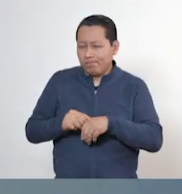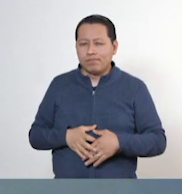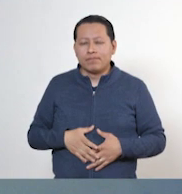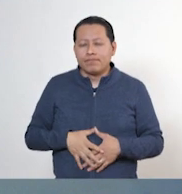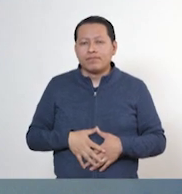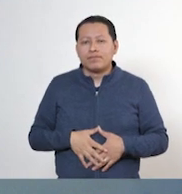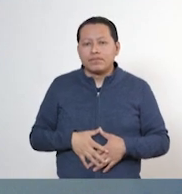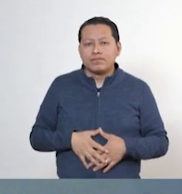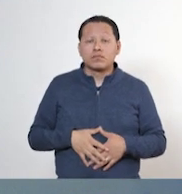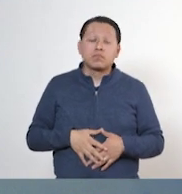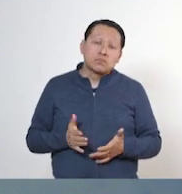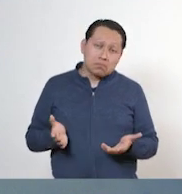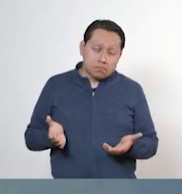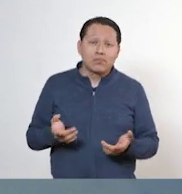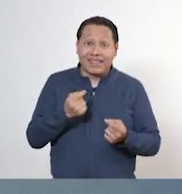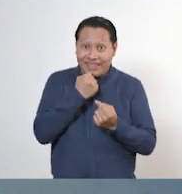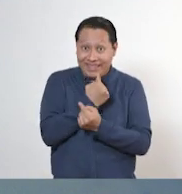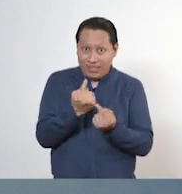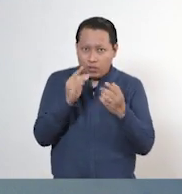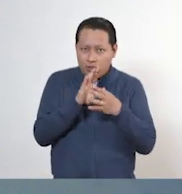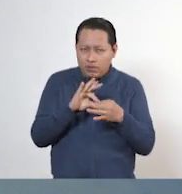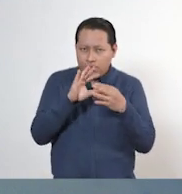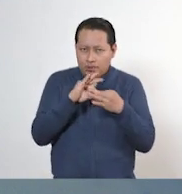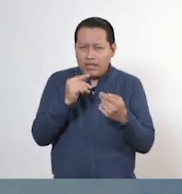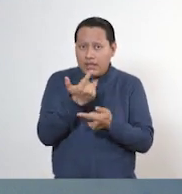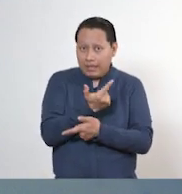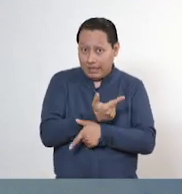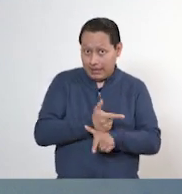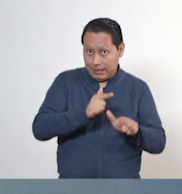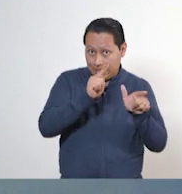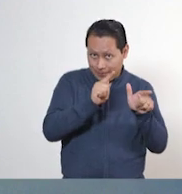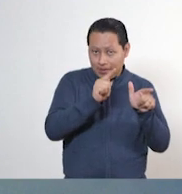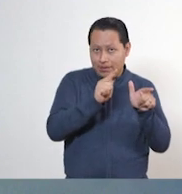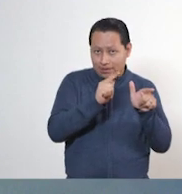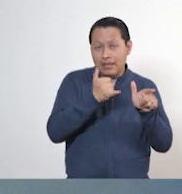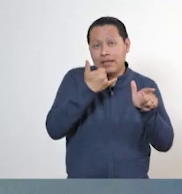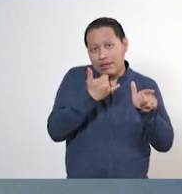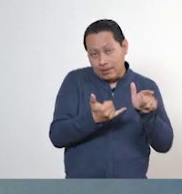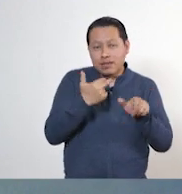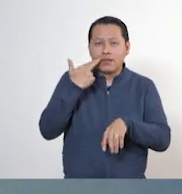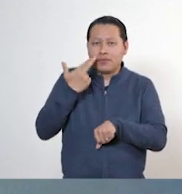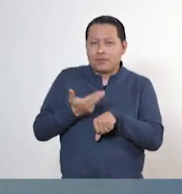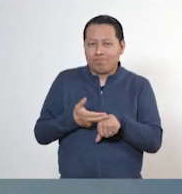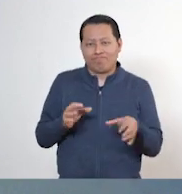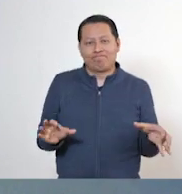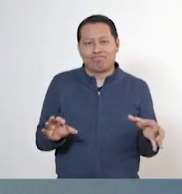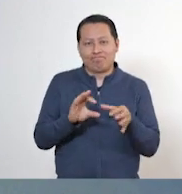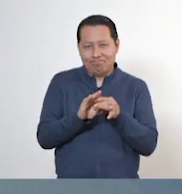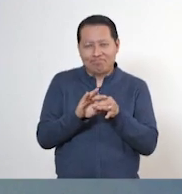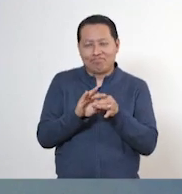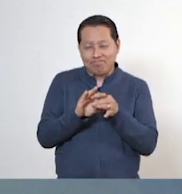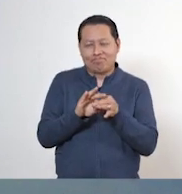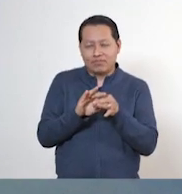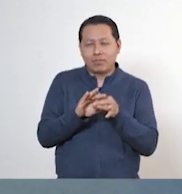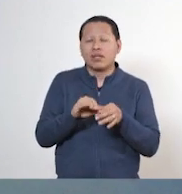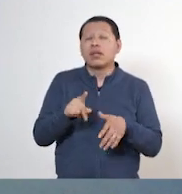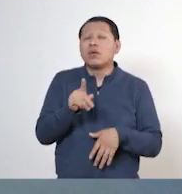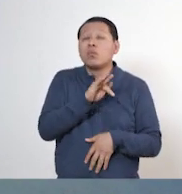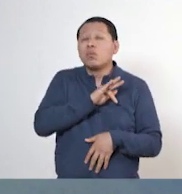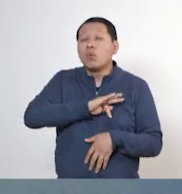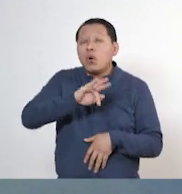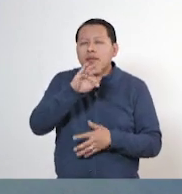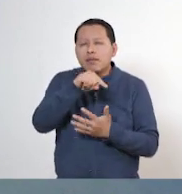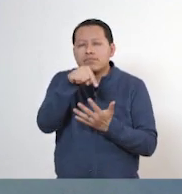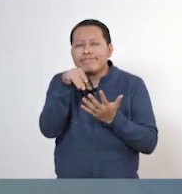Bueno, como bien dijeron las niñas y los niños, la libertad va de la mano con la responsabilidad. Así que para tomar